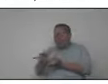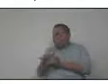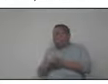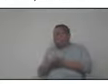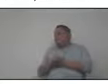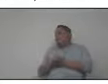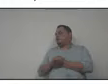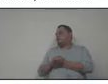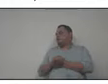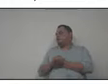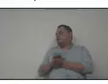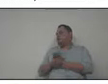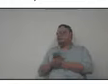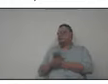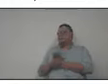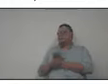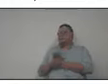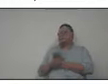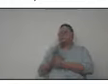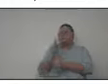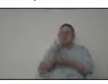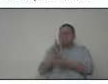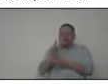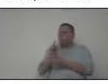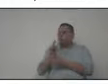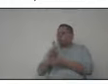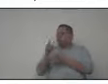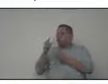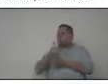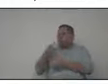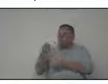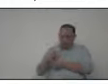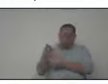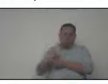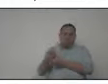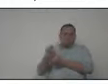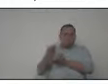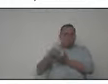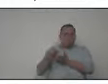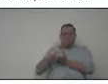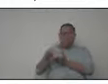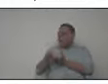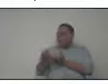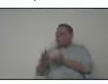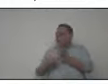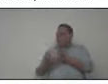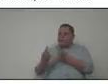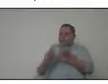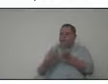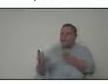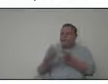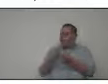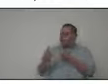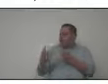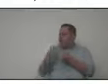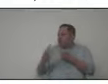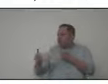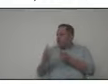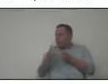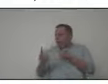teníamos pendientes con las instituciones, un trabajo de negociación